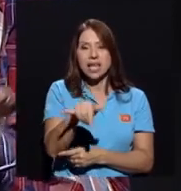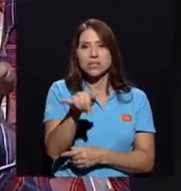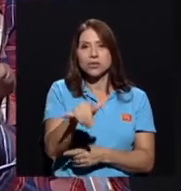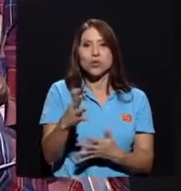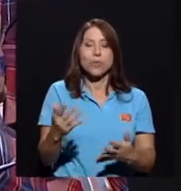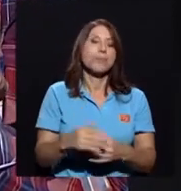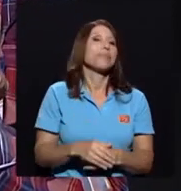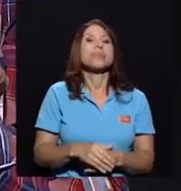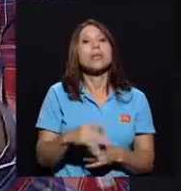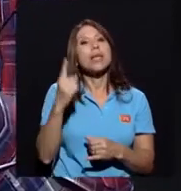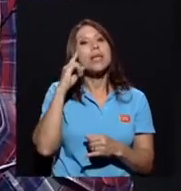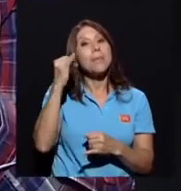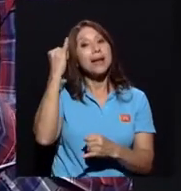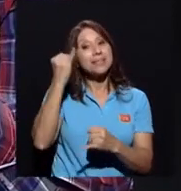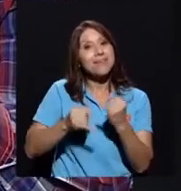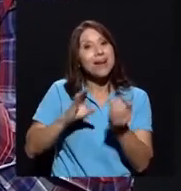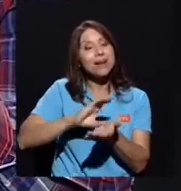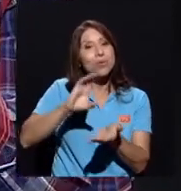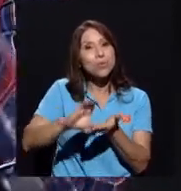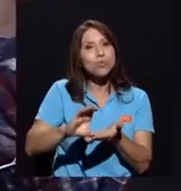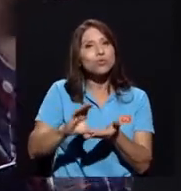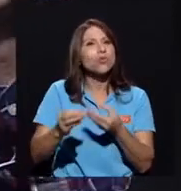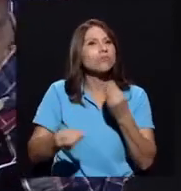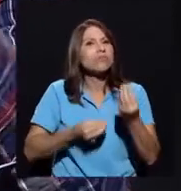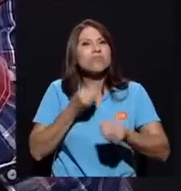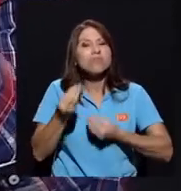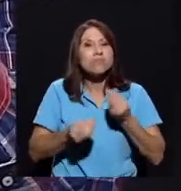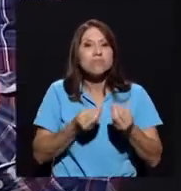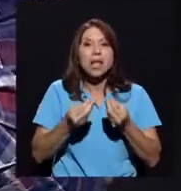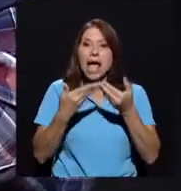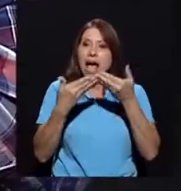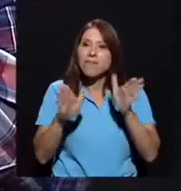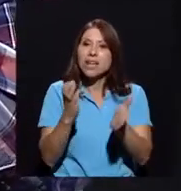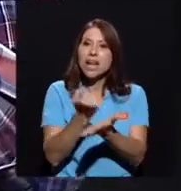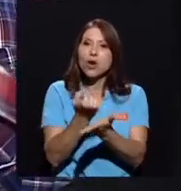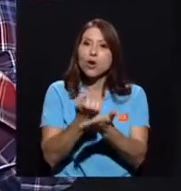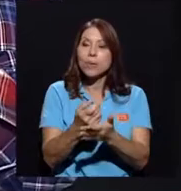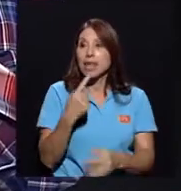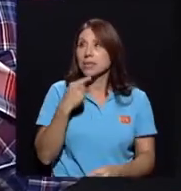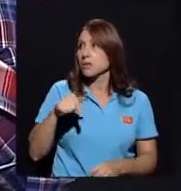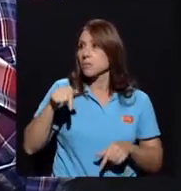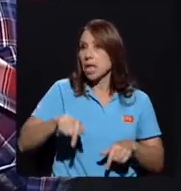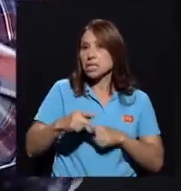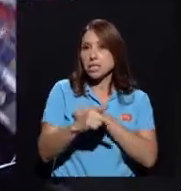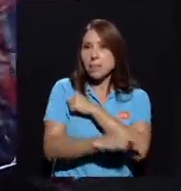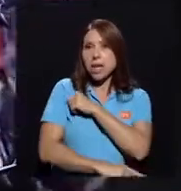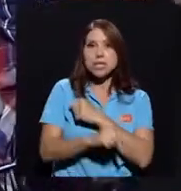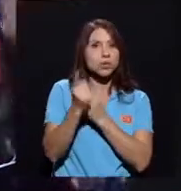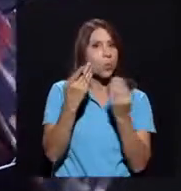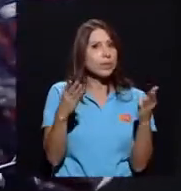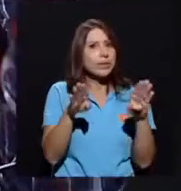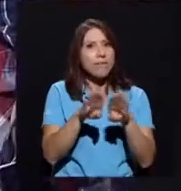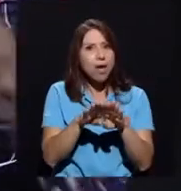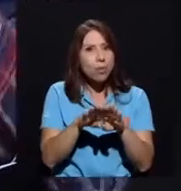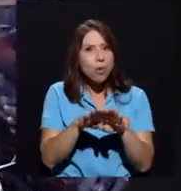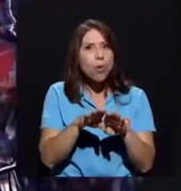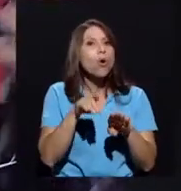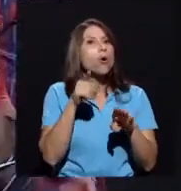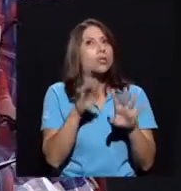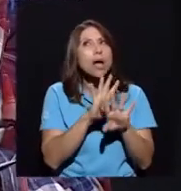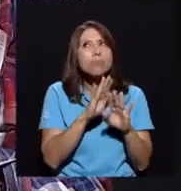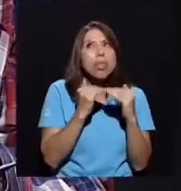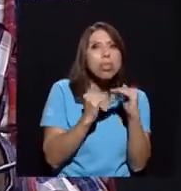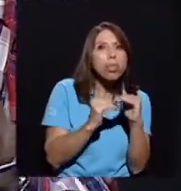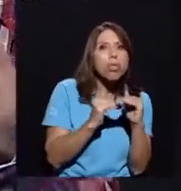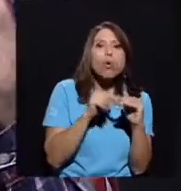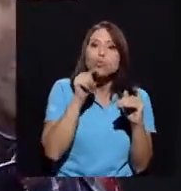y para cerrar el curso lo que hacemos es abrir la economía decir ok esto no es un país cerrado usted vive en un mundo hay otros países hay